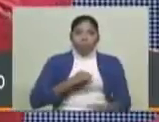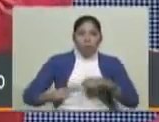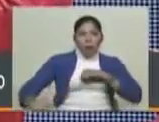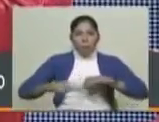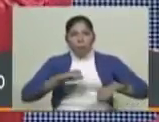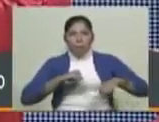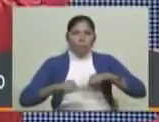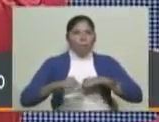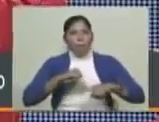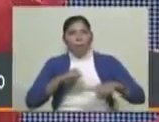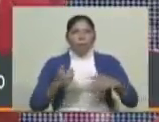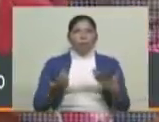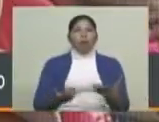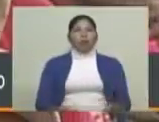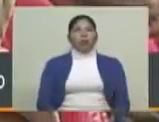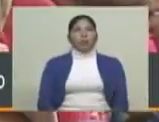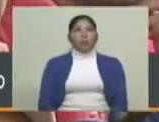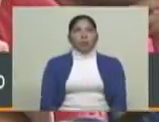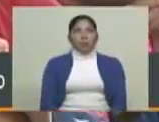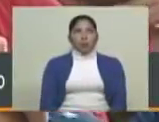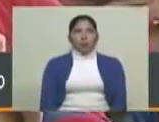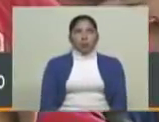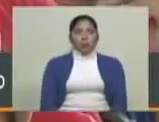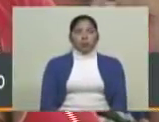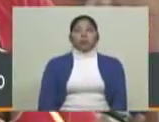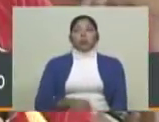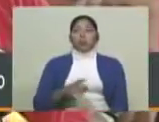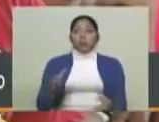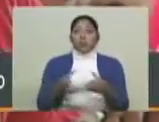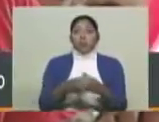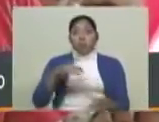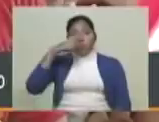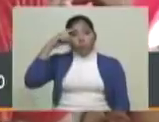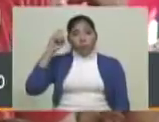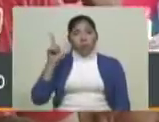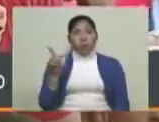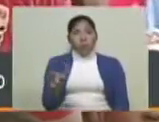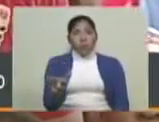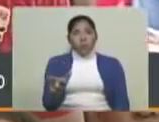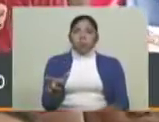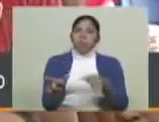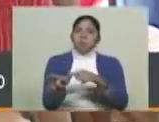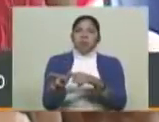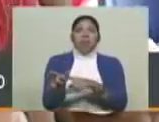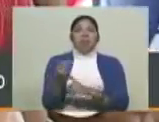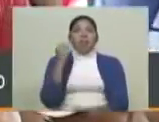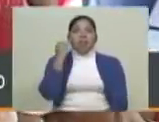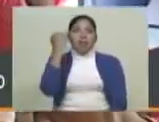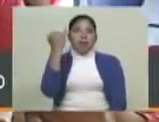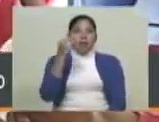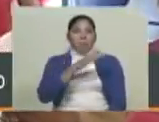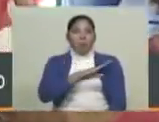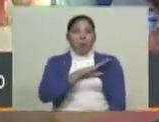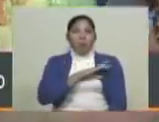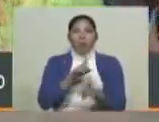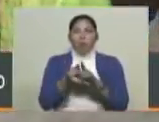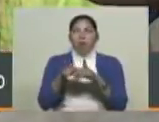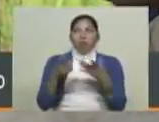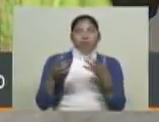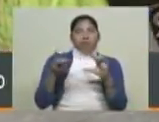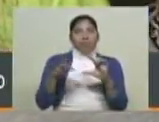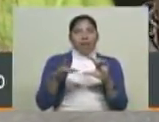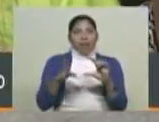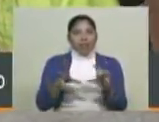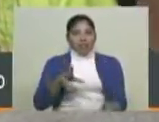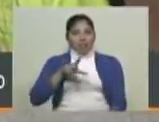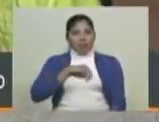movilizarnos. El Partido Socialista Unido de Venezuela tuvo una iniciativa de carnetizarse. Ya